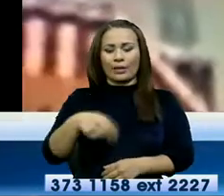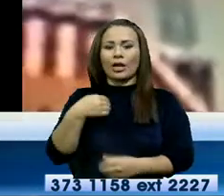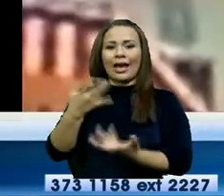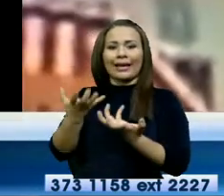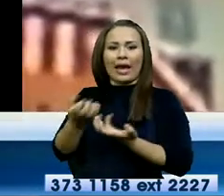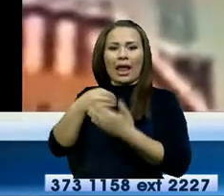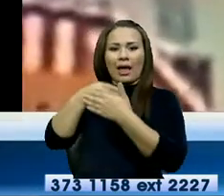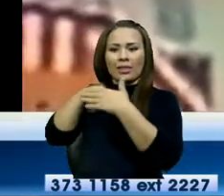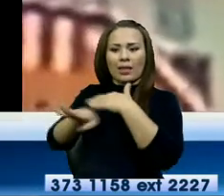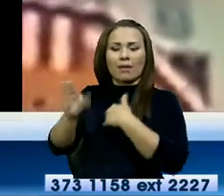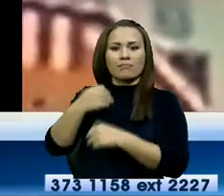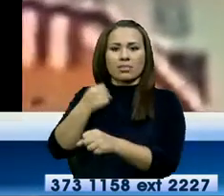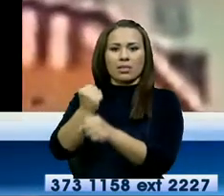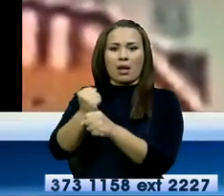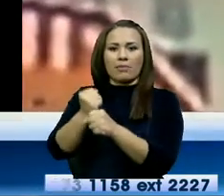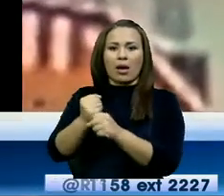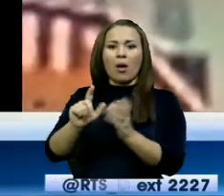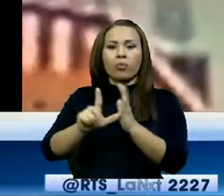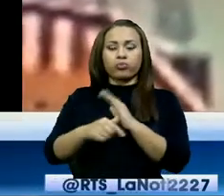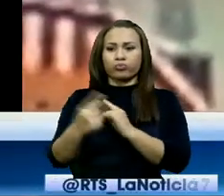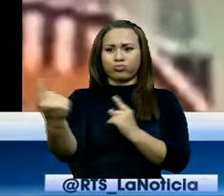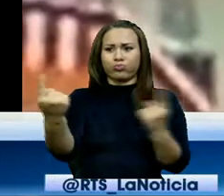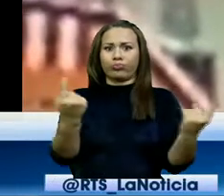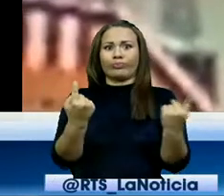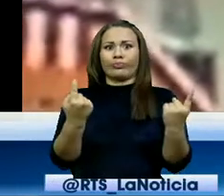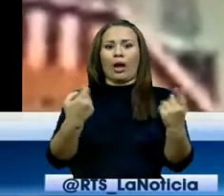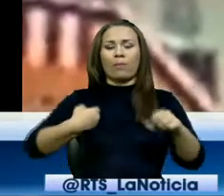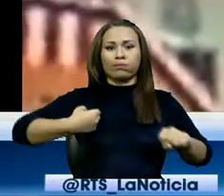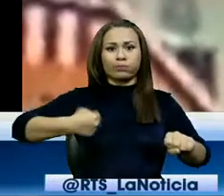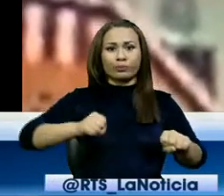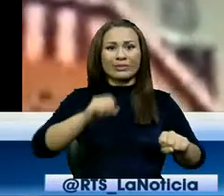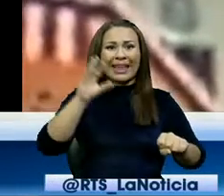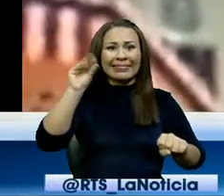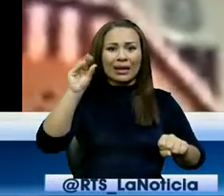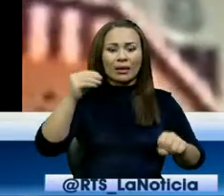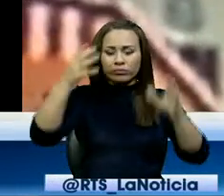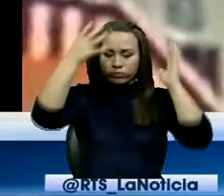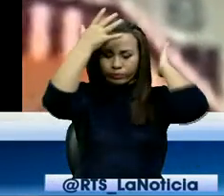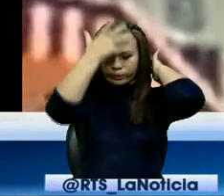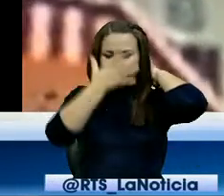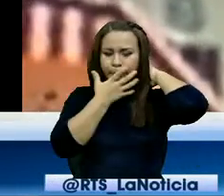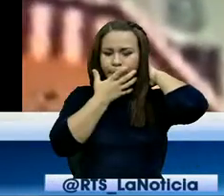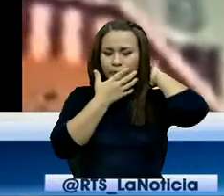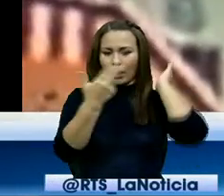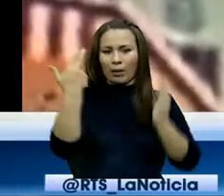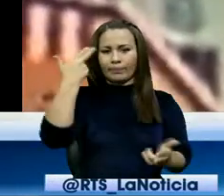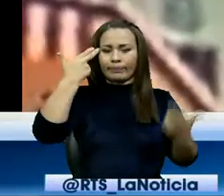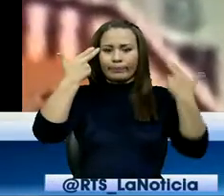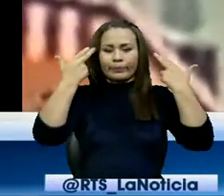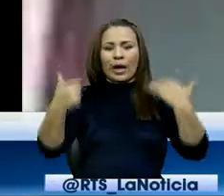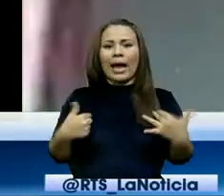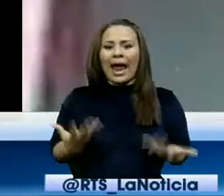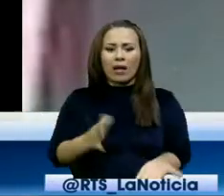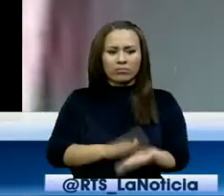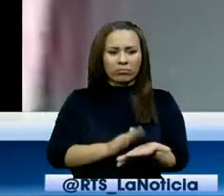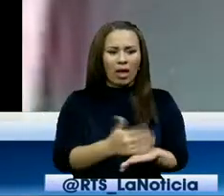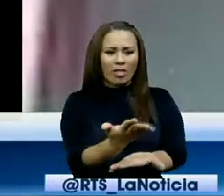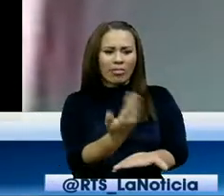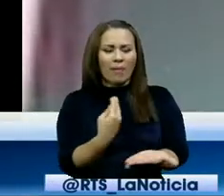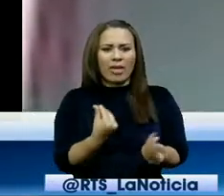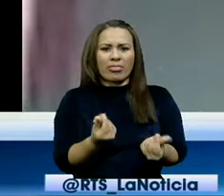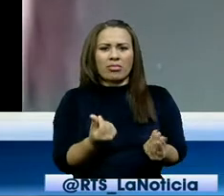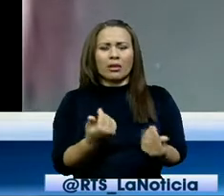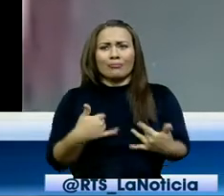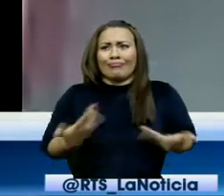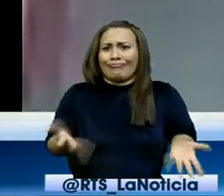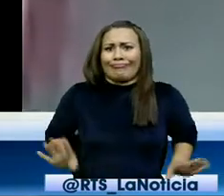y en ese momento me sometieron. Era una moto negra y los dos estaban con casco. Y me decían que me saque la plata que tengo en los bolsillos. Y yo